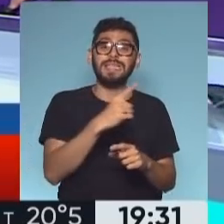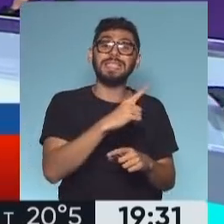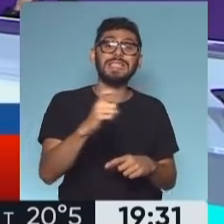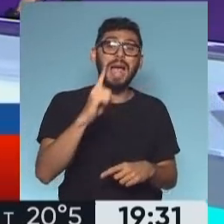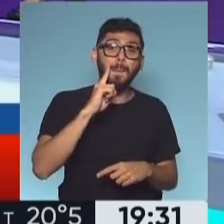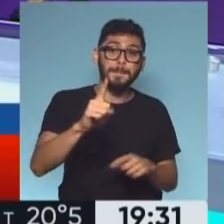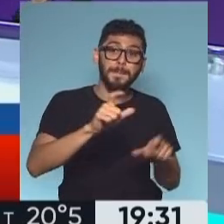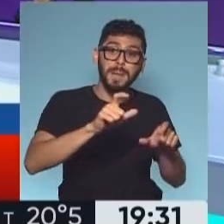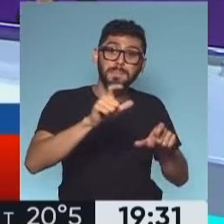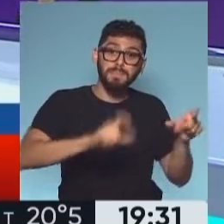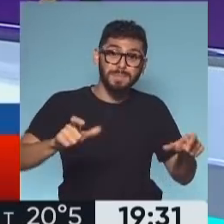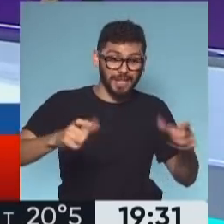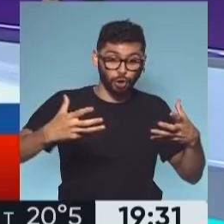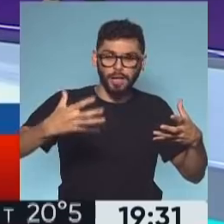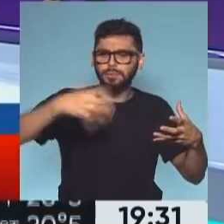habitantes.